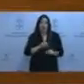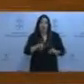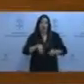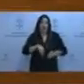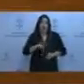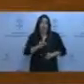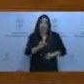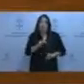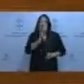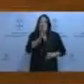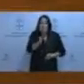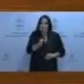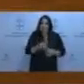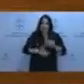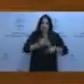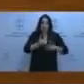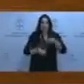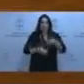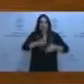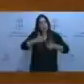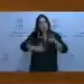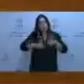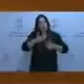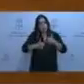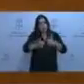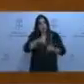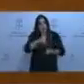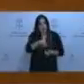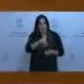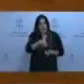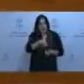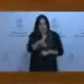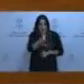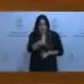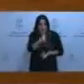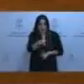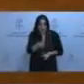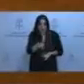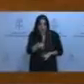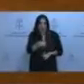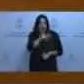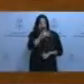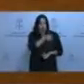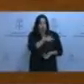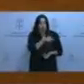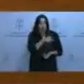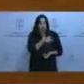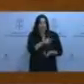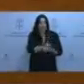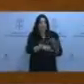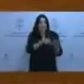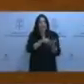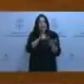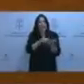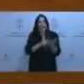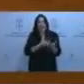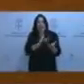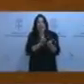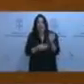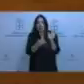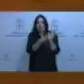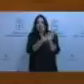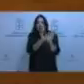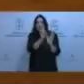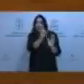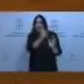a aplicar en el proceso de oposiciones que se va a hacer este mismo mes ni una sola de las reivindicaciones de los sindicatos y ni una